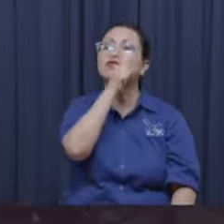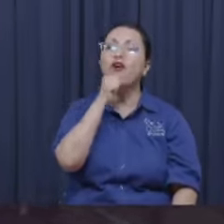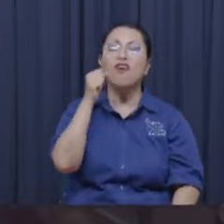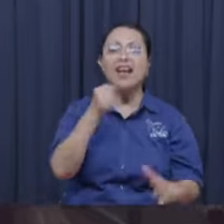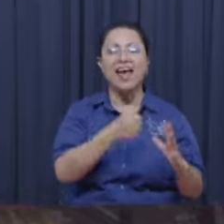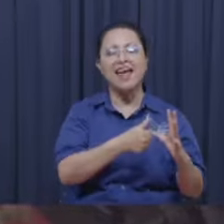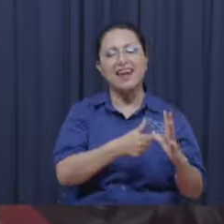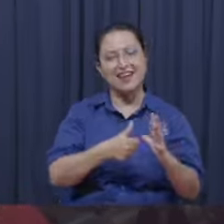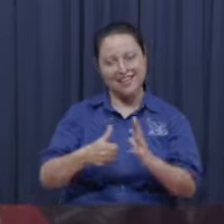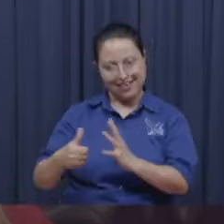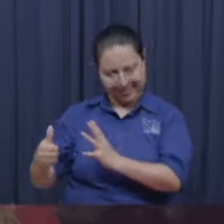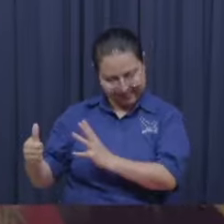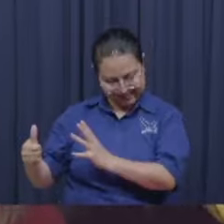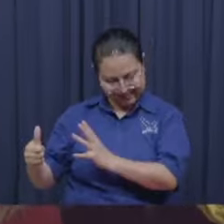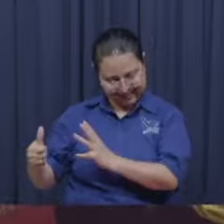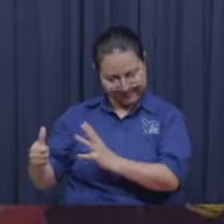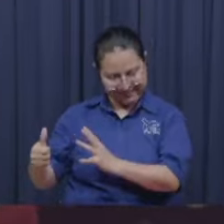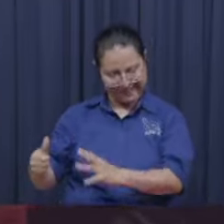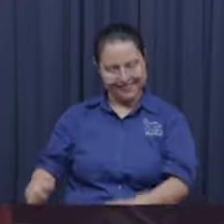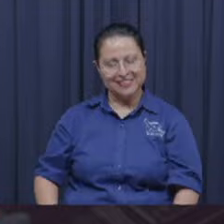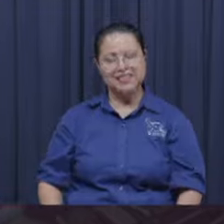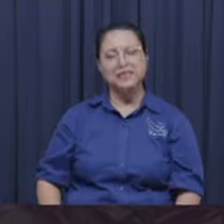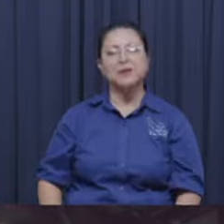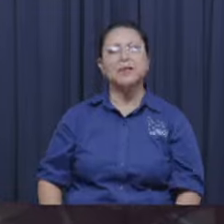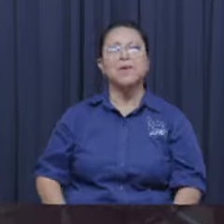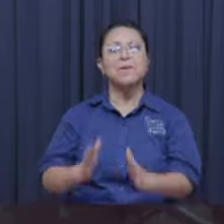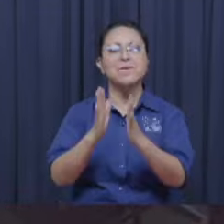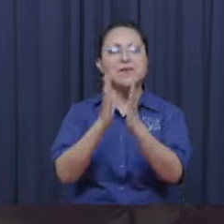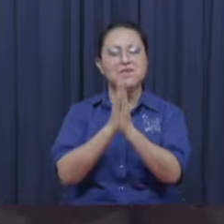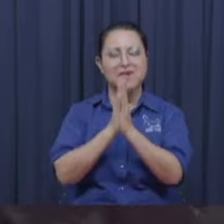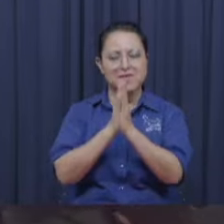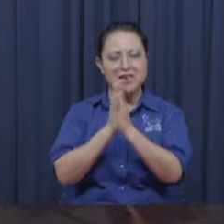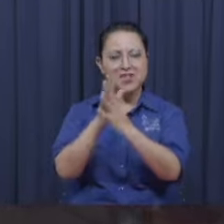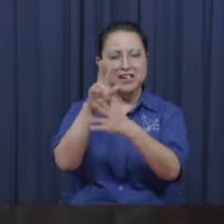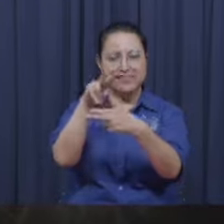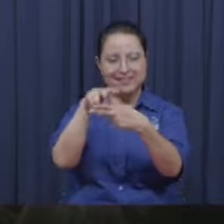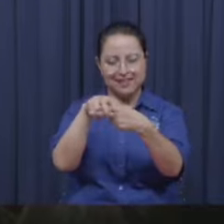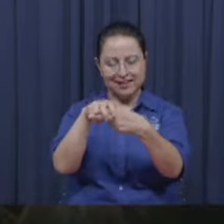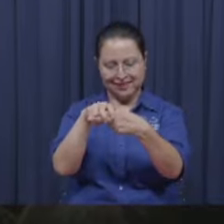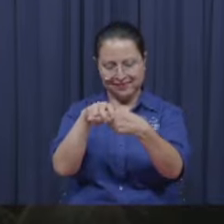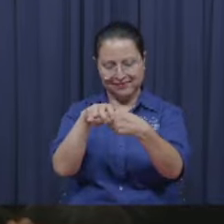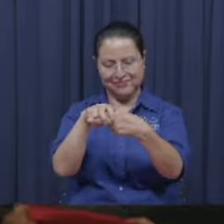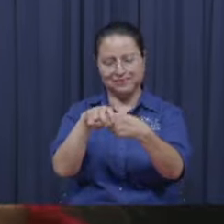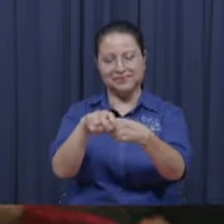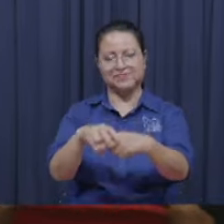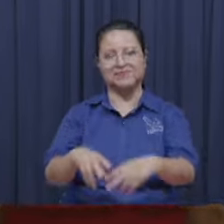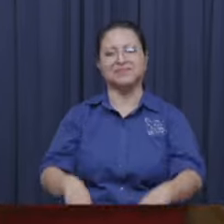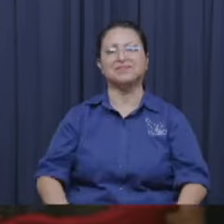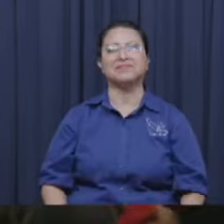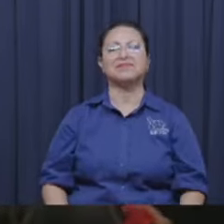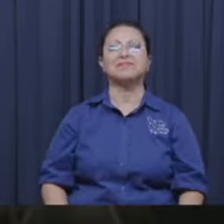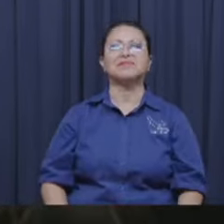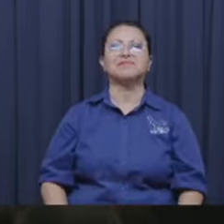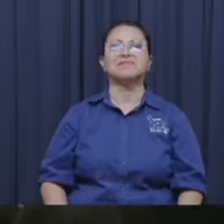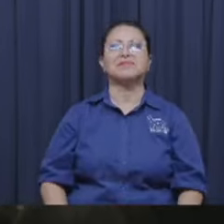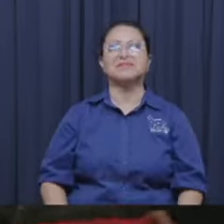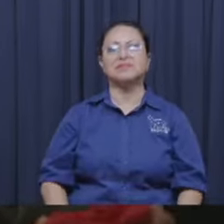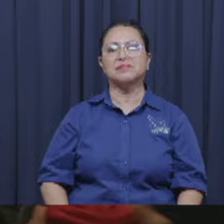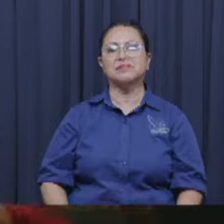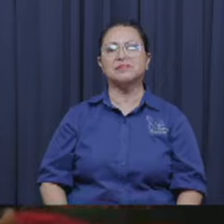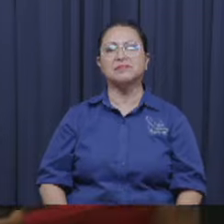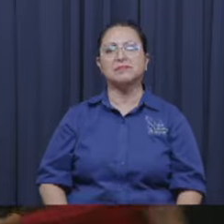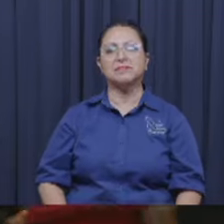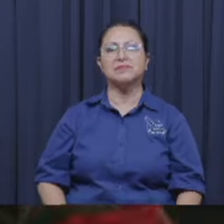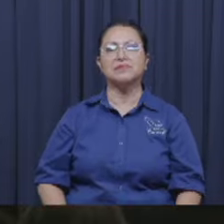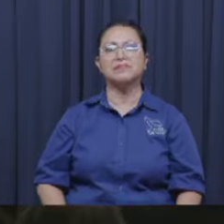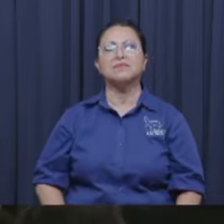Aleluya. Buenos días, hermanos. Pueden tomar su lugar, por favor. Qué bueno es el Señor, ¿verdad? Pueden descender,